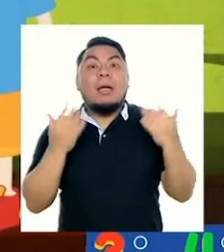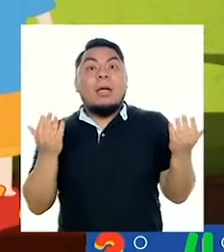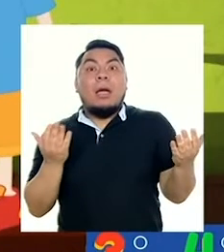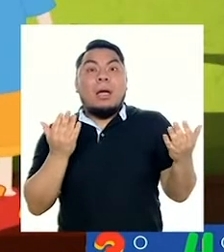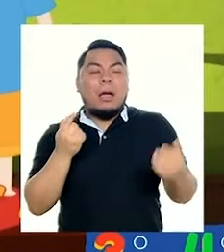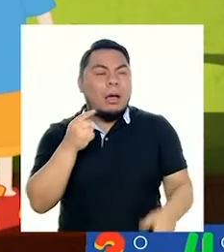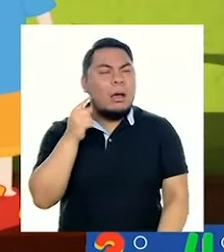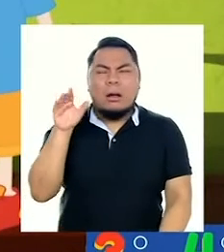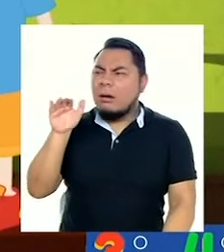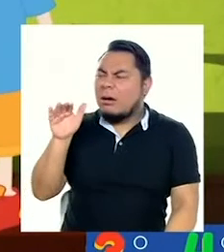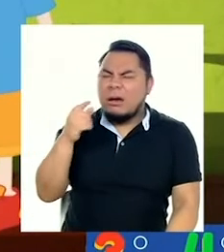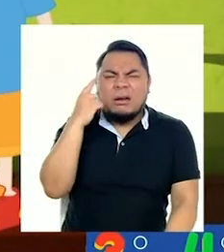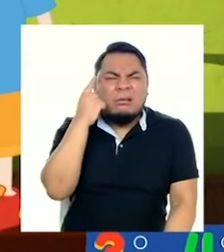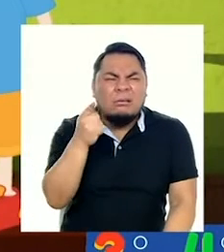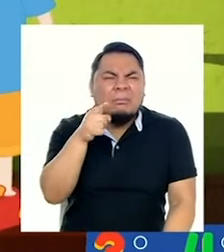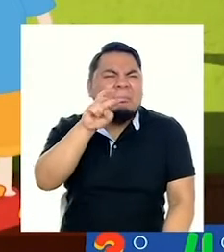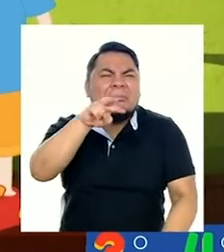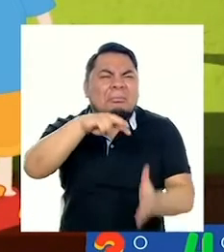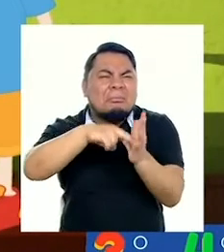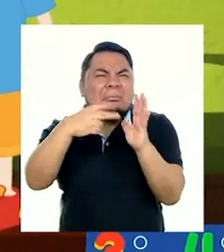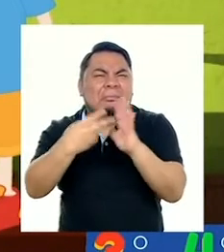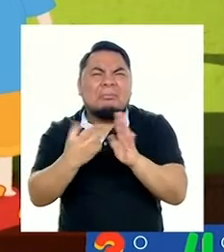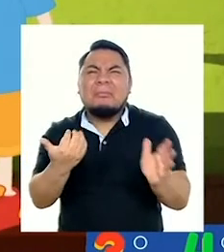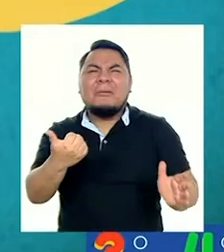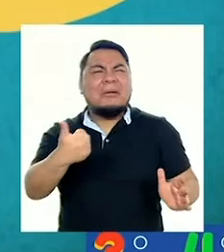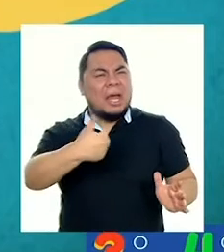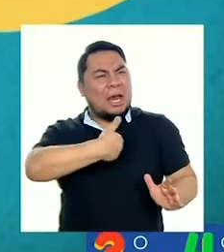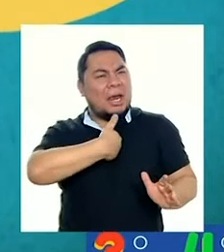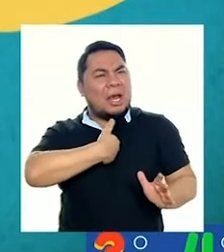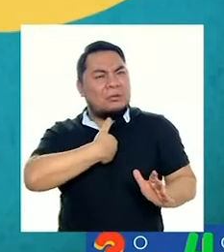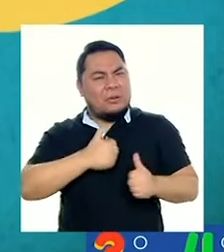Oigan, ¿y qué es una autobiografía?